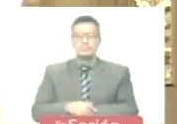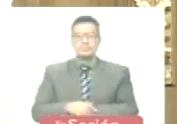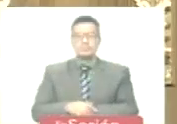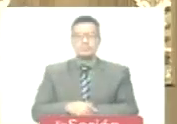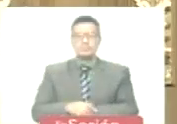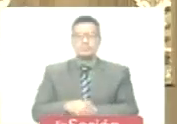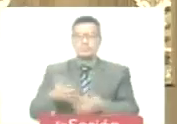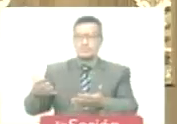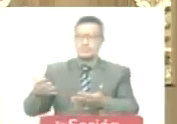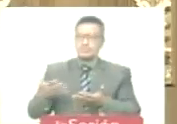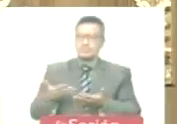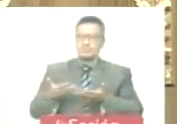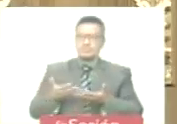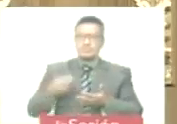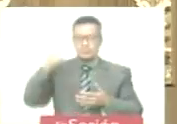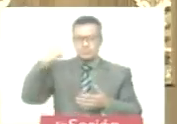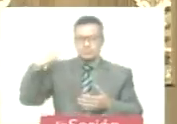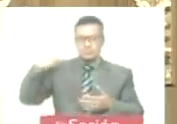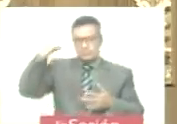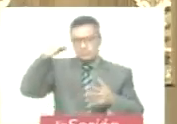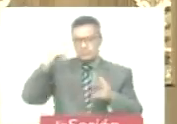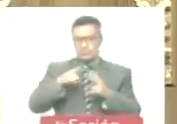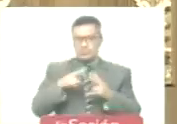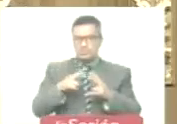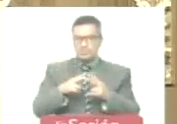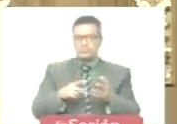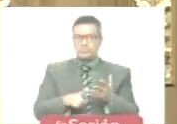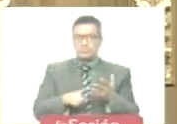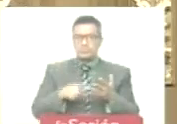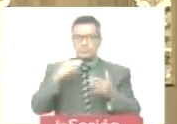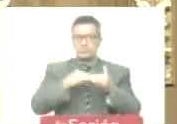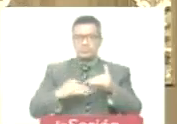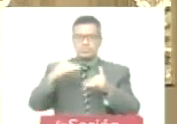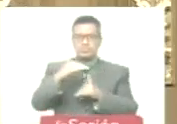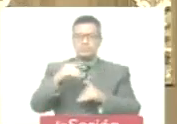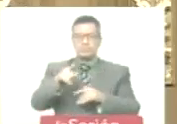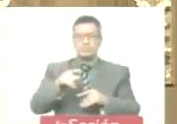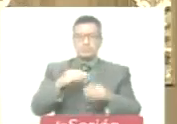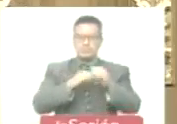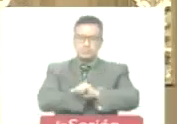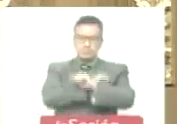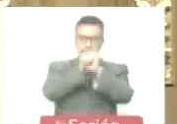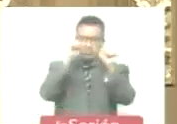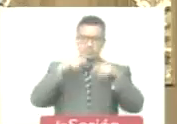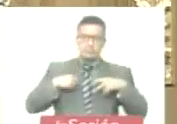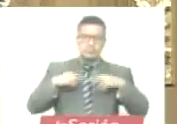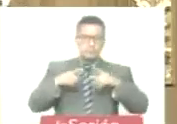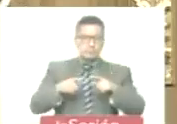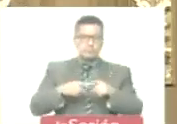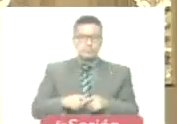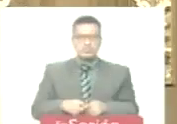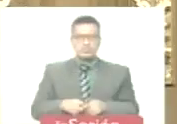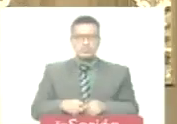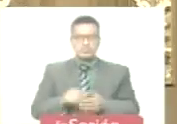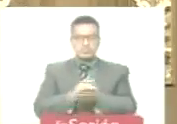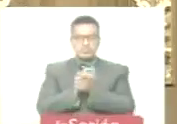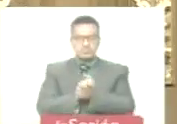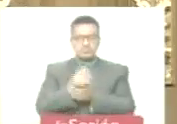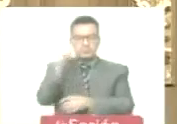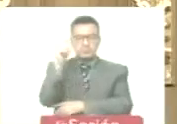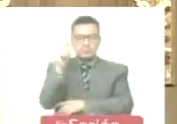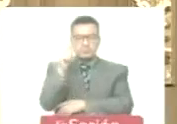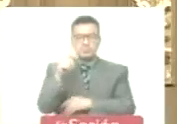Ha recibido honores, reconocimientos y méritos. Esta mañana tuve la oportunidad, presidente, compañeros diputados,